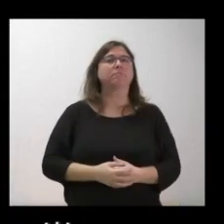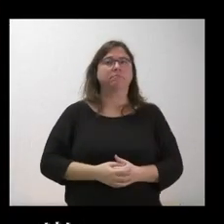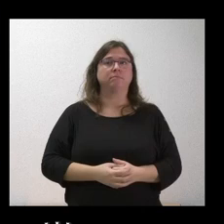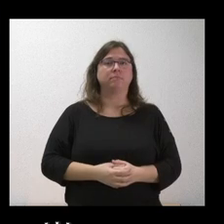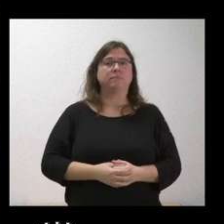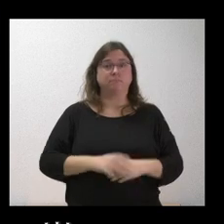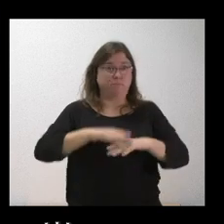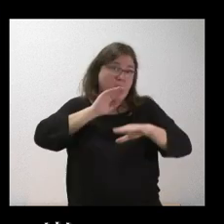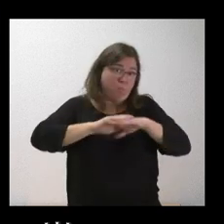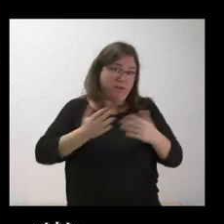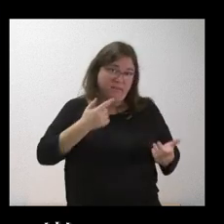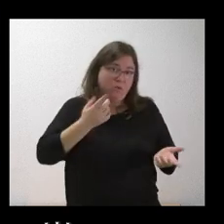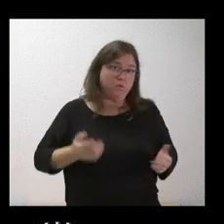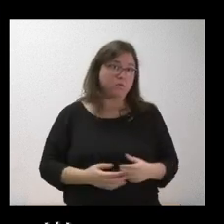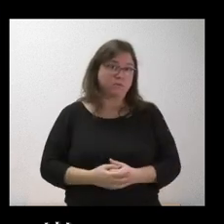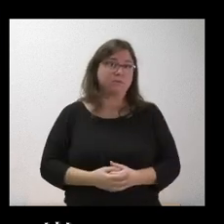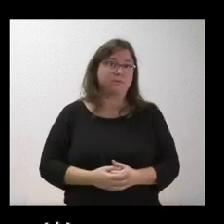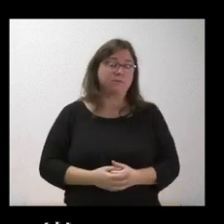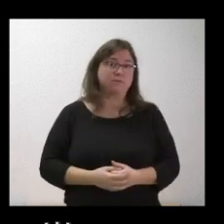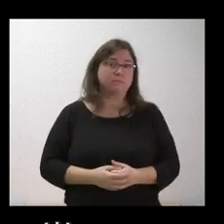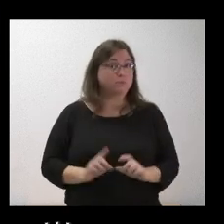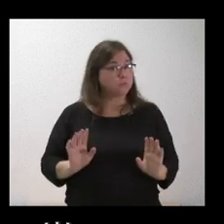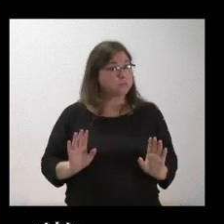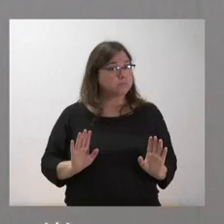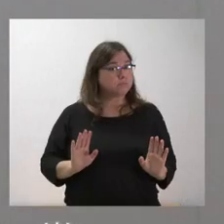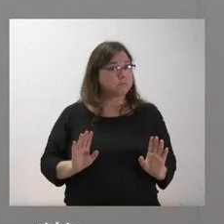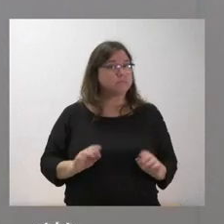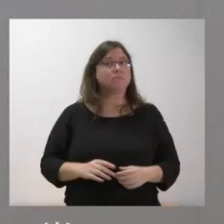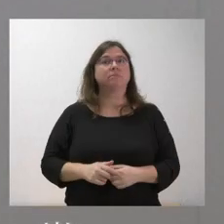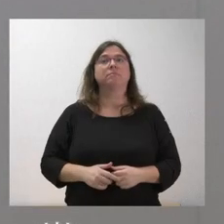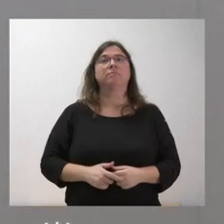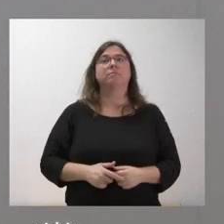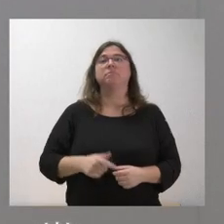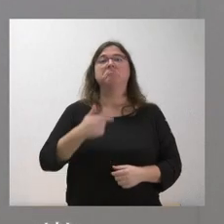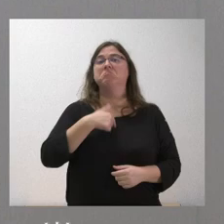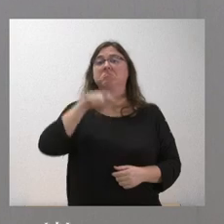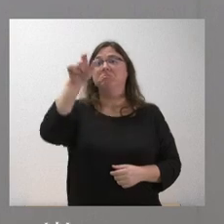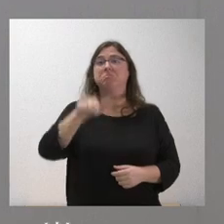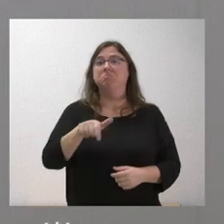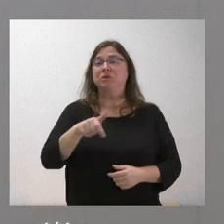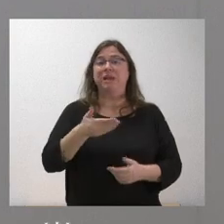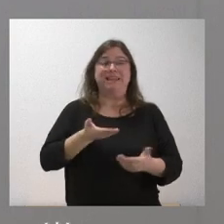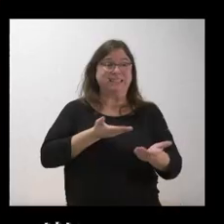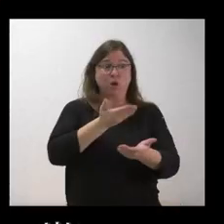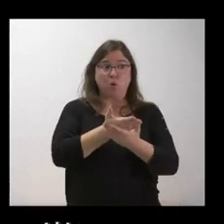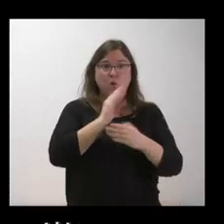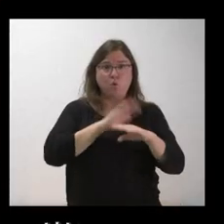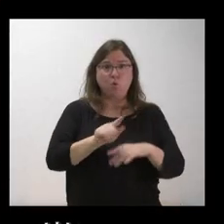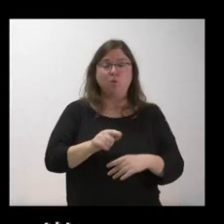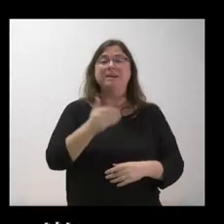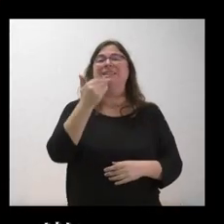para cumplirla digo no O no es que no creo que quien lo ha solicitado esté incumpliendo la ley si no hay una